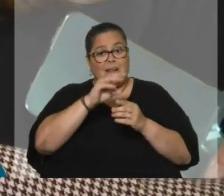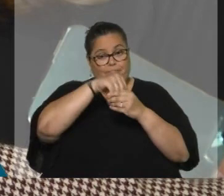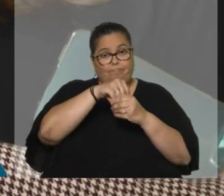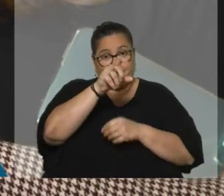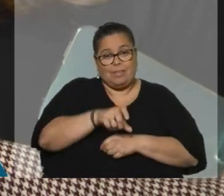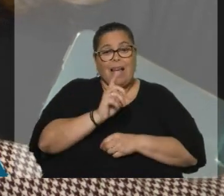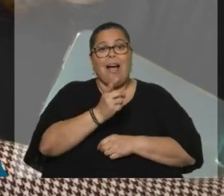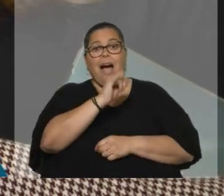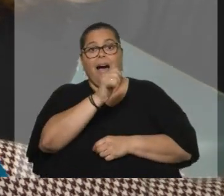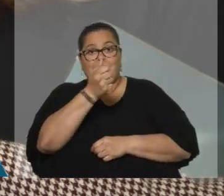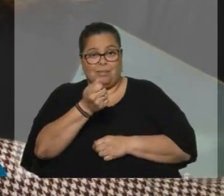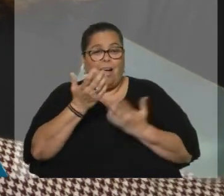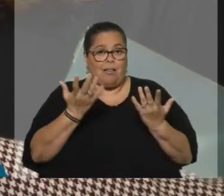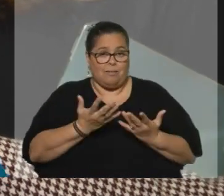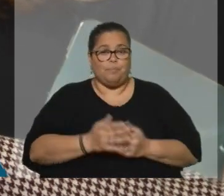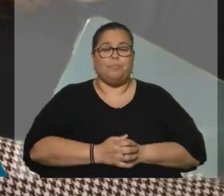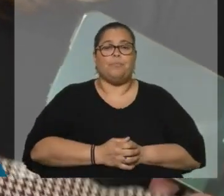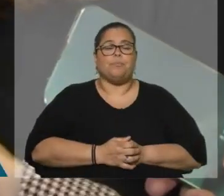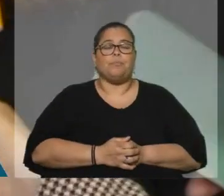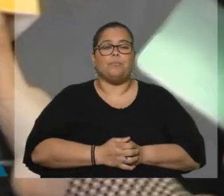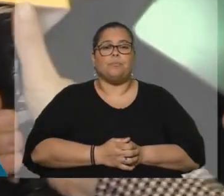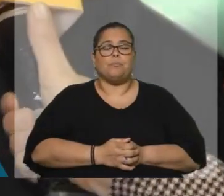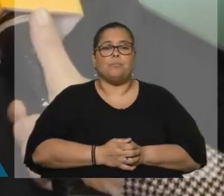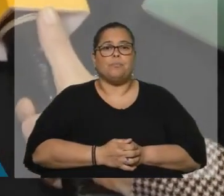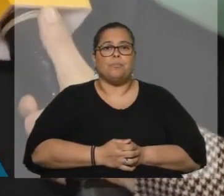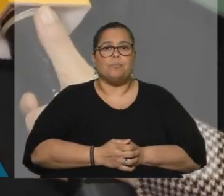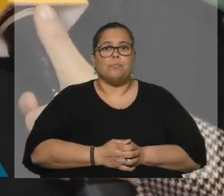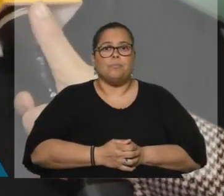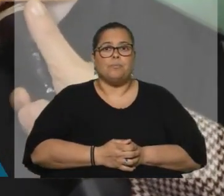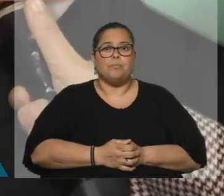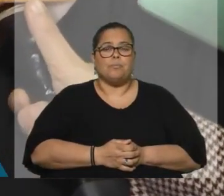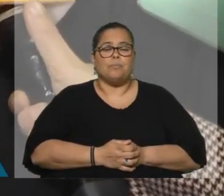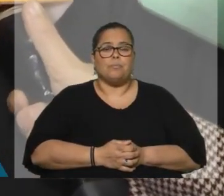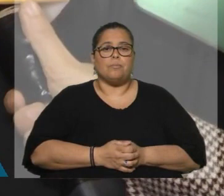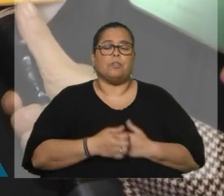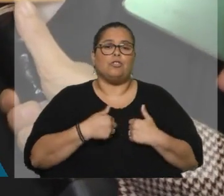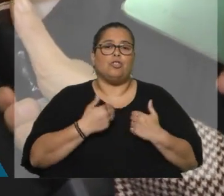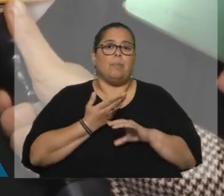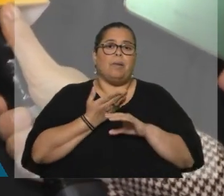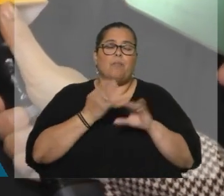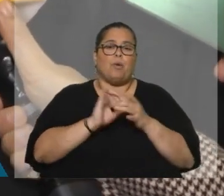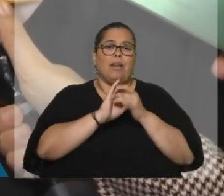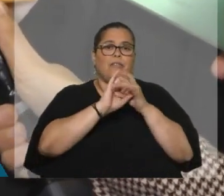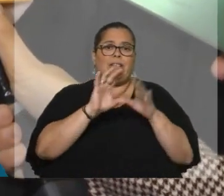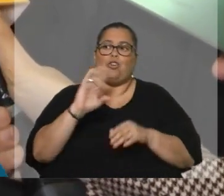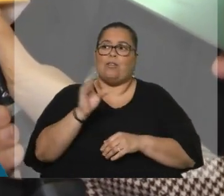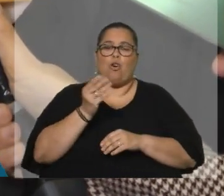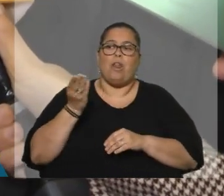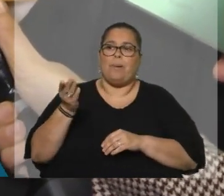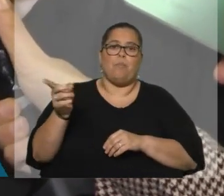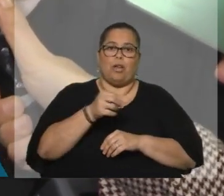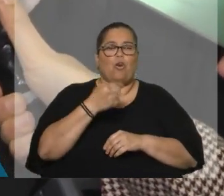nations only then We Will it Les pedimos por la liberación a todos les pedimos que pidan fuerte por la liberación de